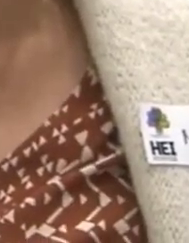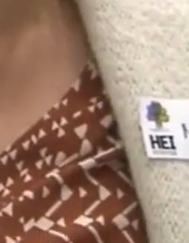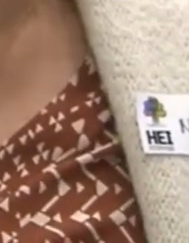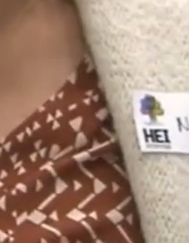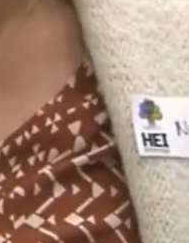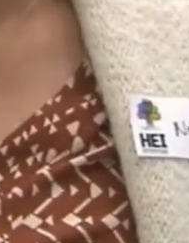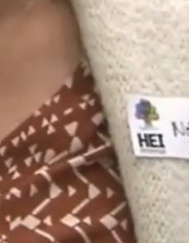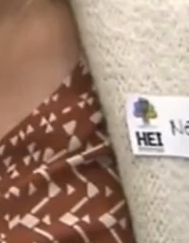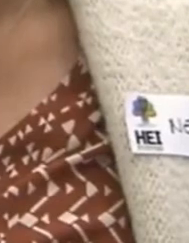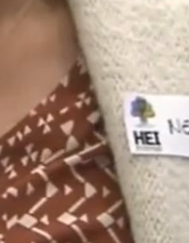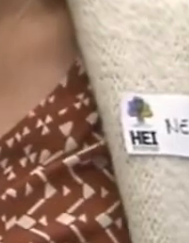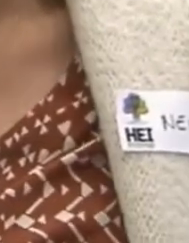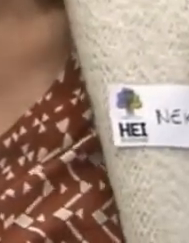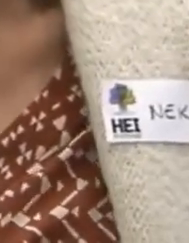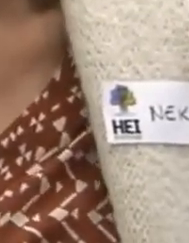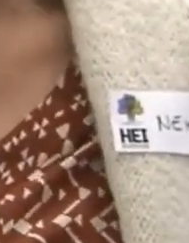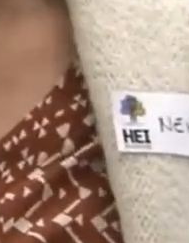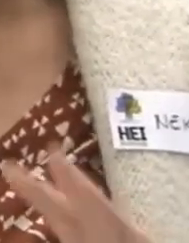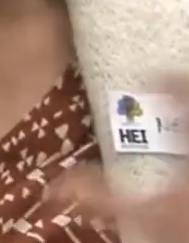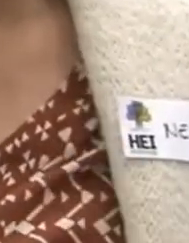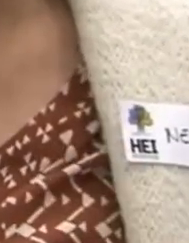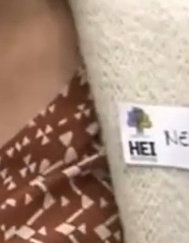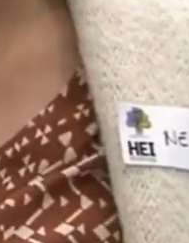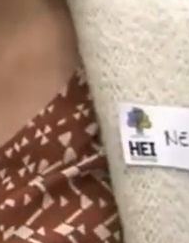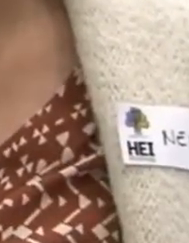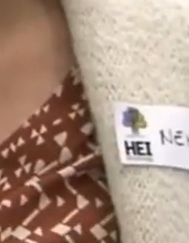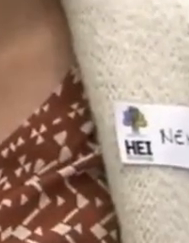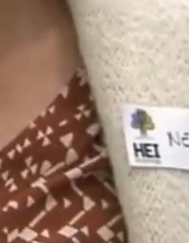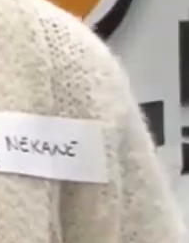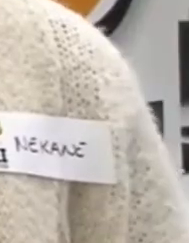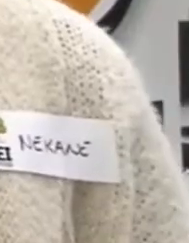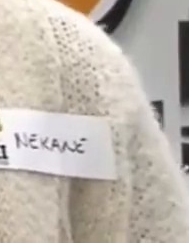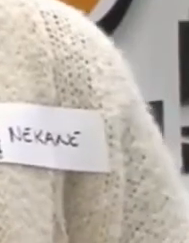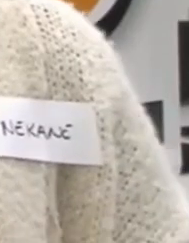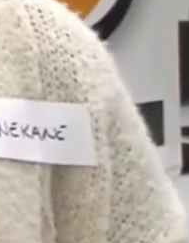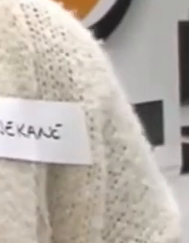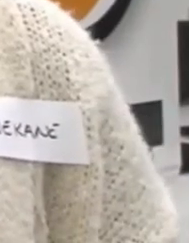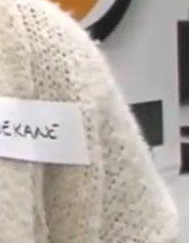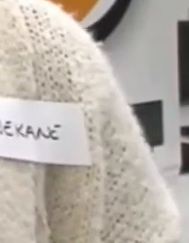honetaz, eta egia esateko, sentsazio hori hau dela oso gauza konplexua,